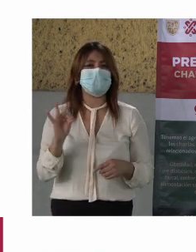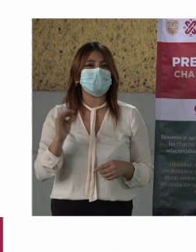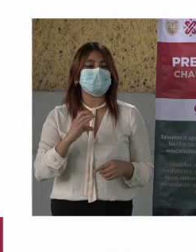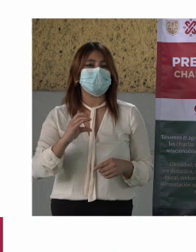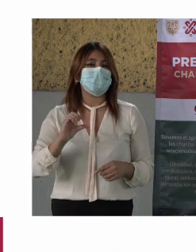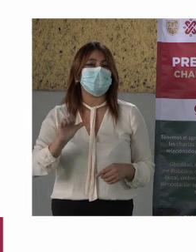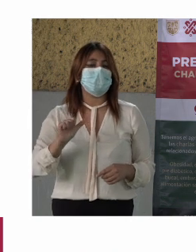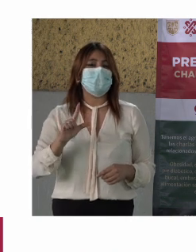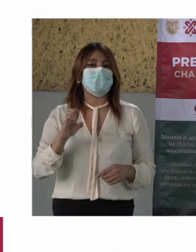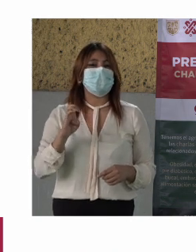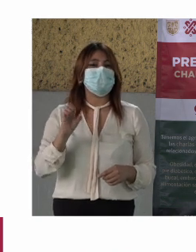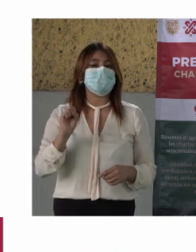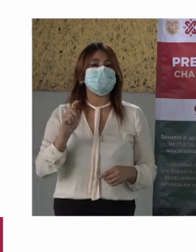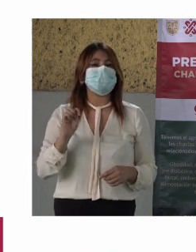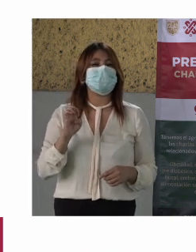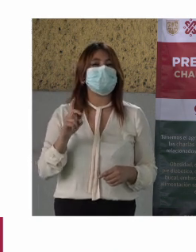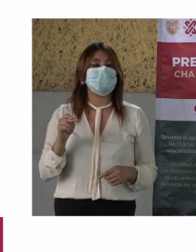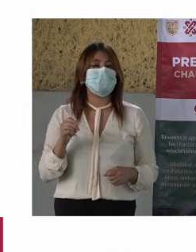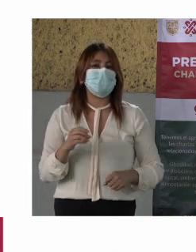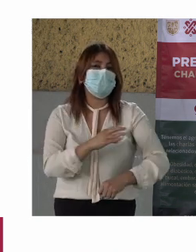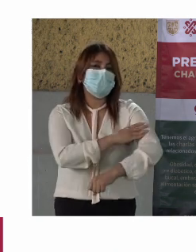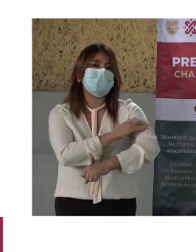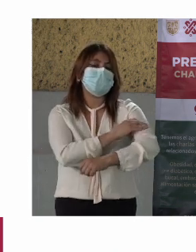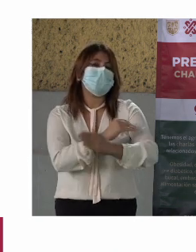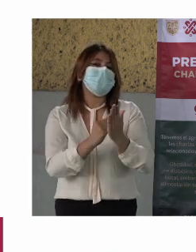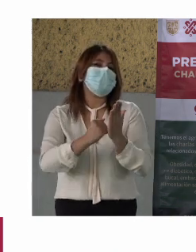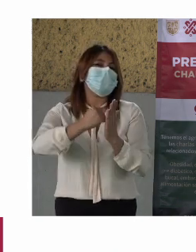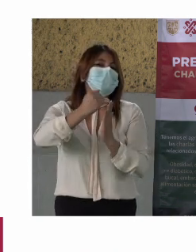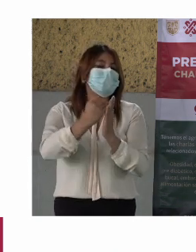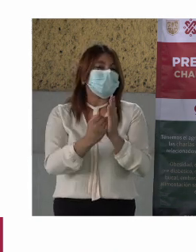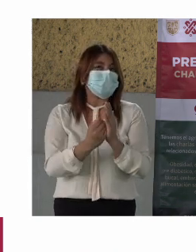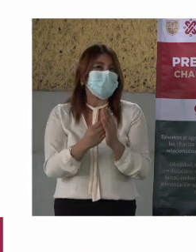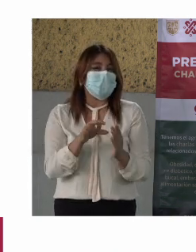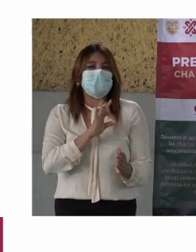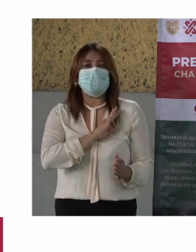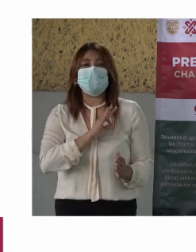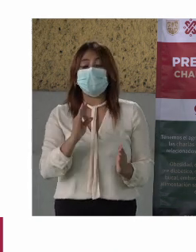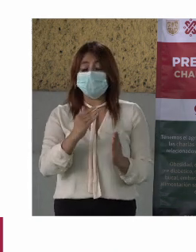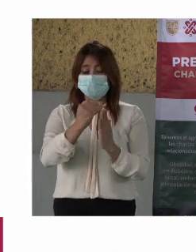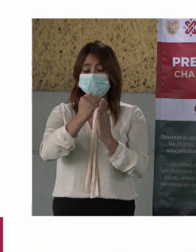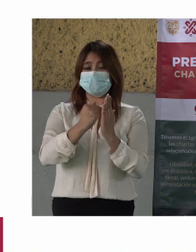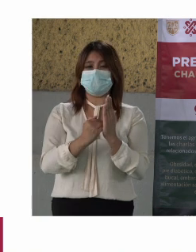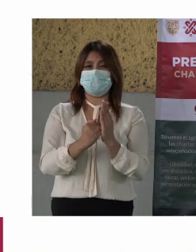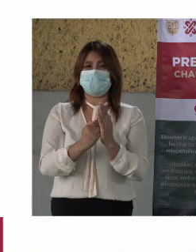la presión arterial en el que decidimos si podemos disminuir la dosis o quitarla. Pero así